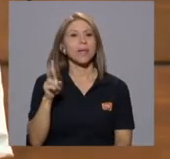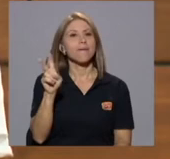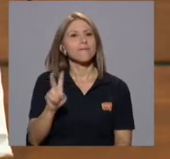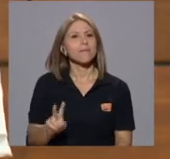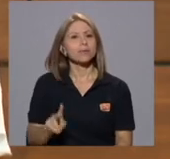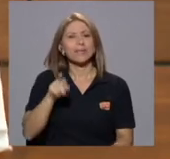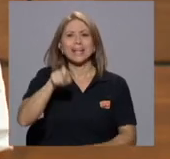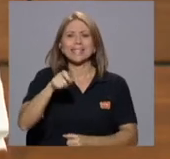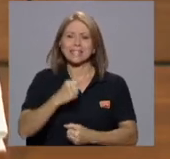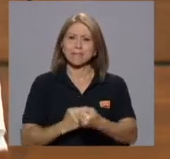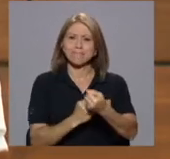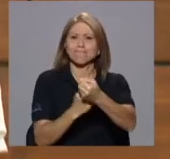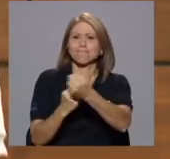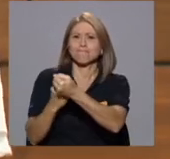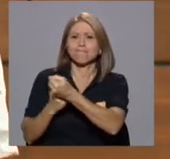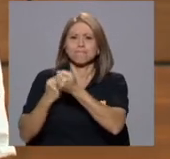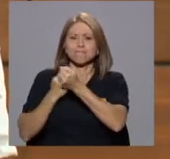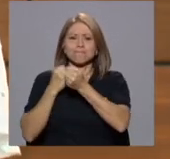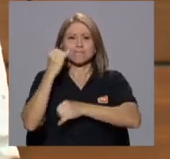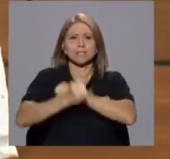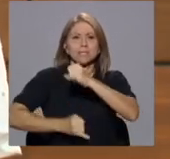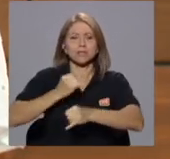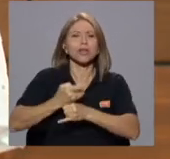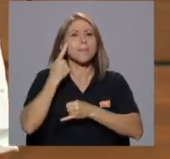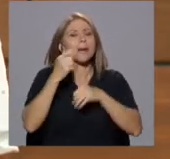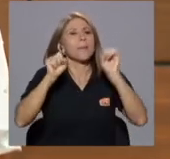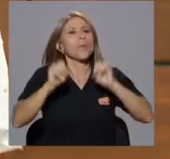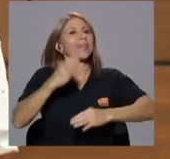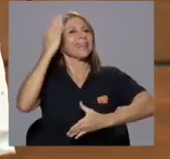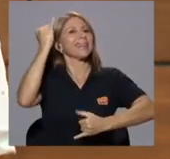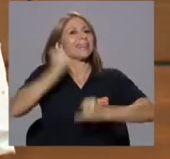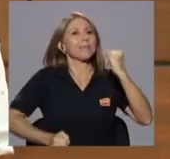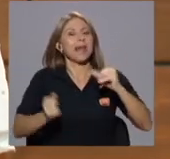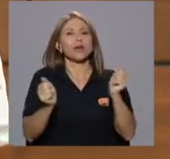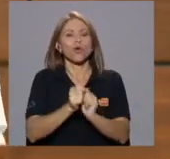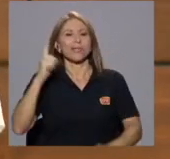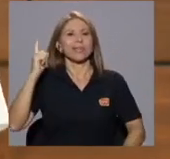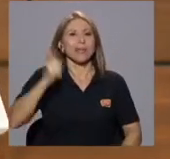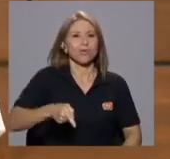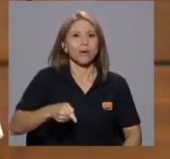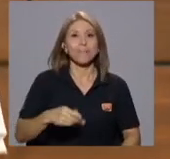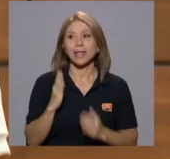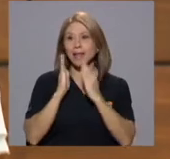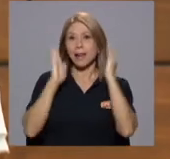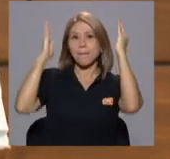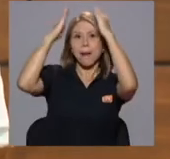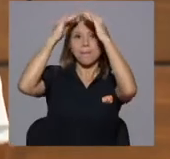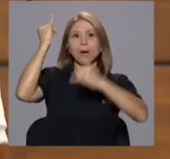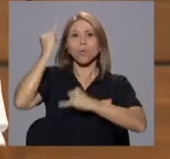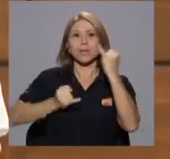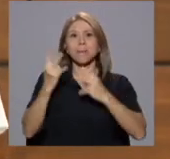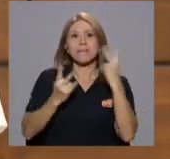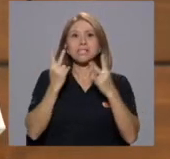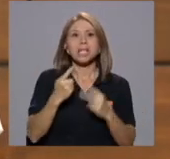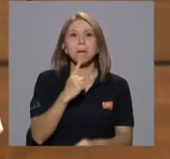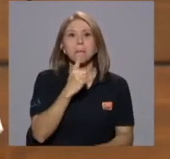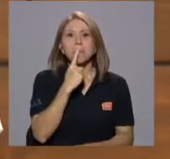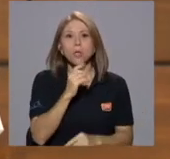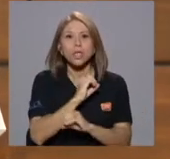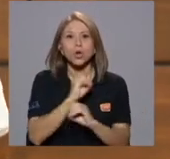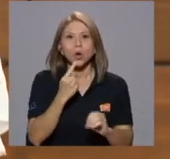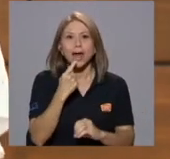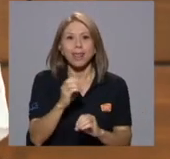el apoyo internacional posible para salir de la dictadura. Y el Papa en su última visita no dijo nada sobre esto. Le dio la espalda al